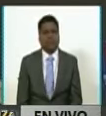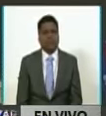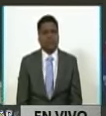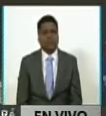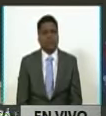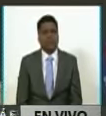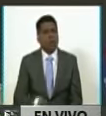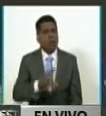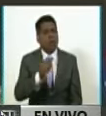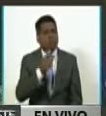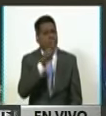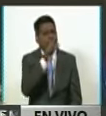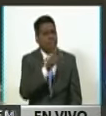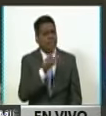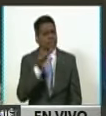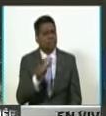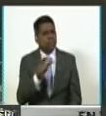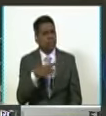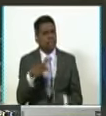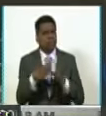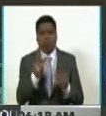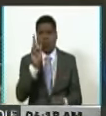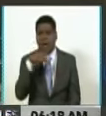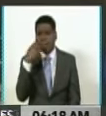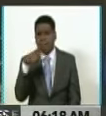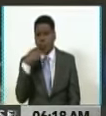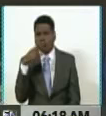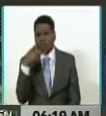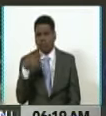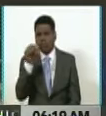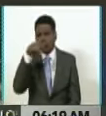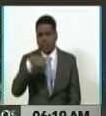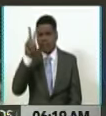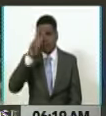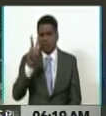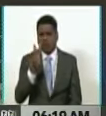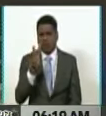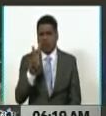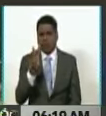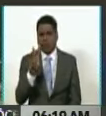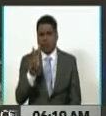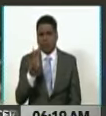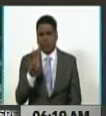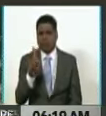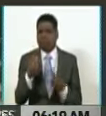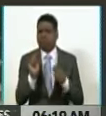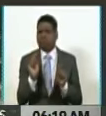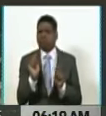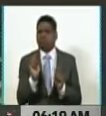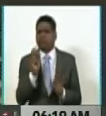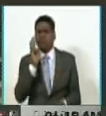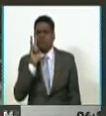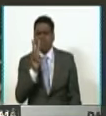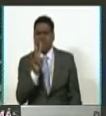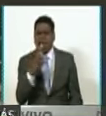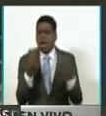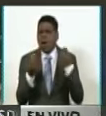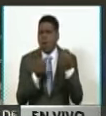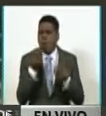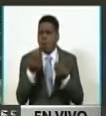personajes de la politiquería nacional se atreven a desdibujar, a